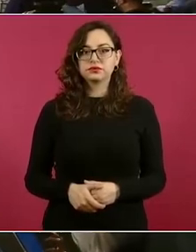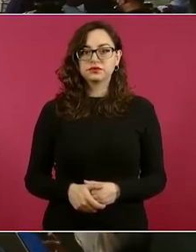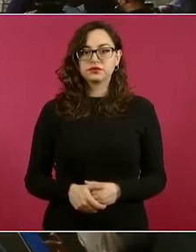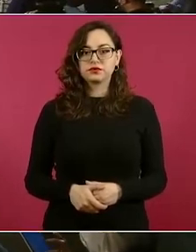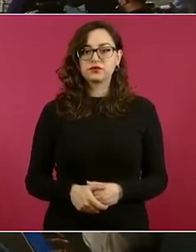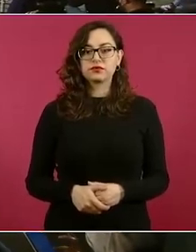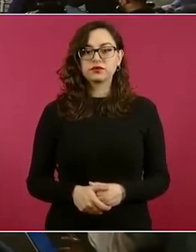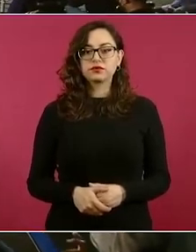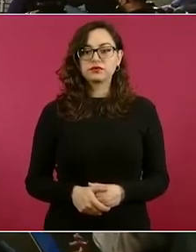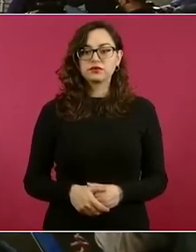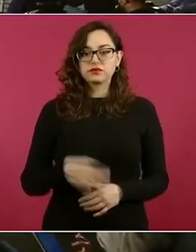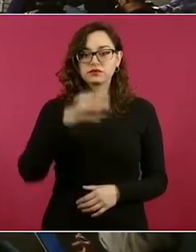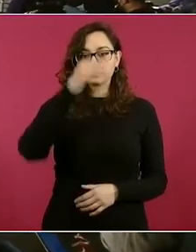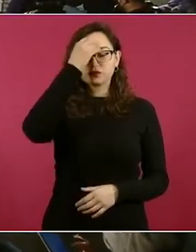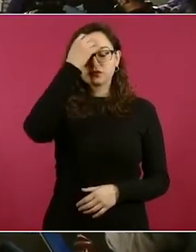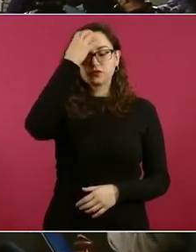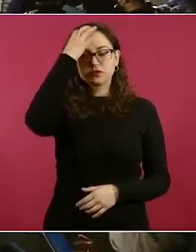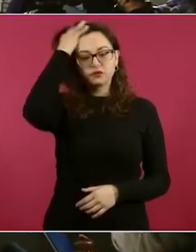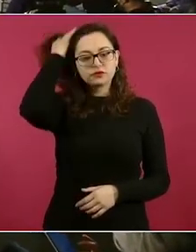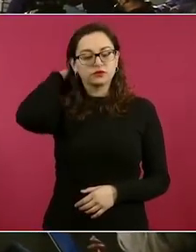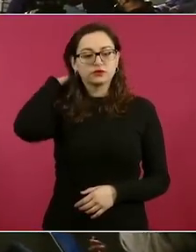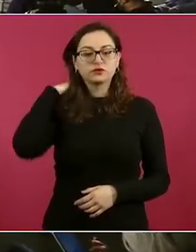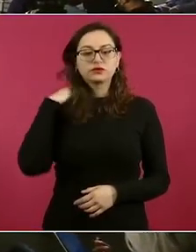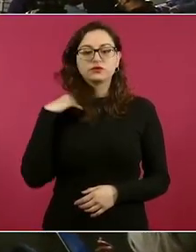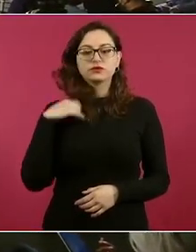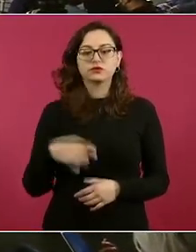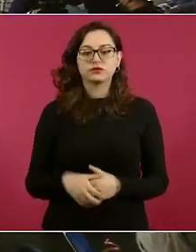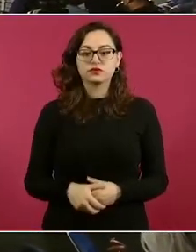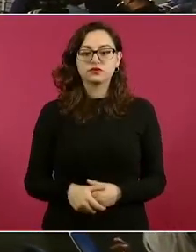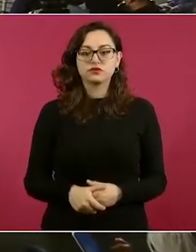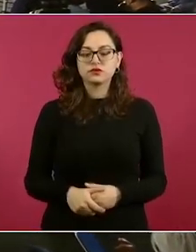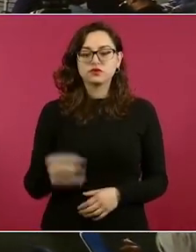la reforma al Poder Judicial.